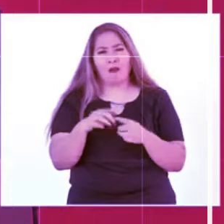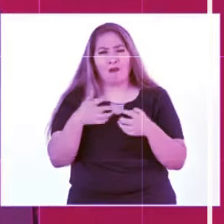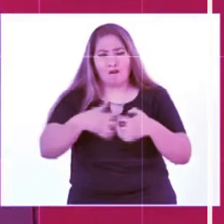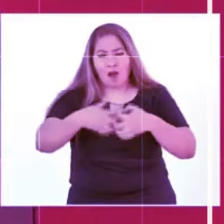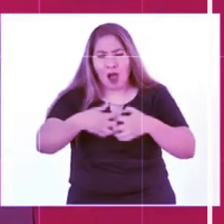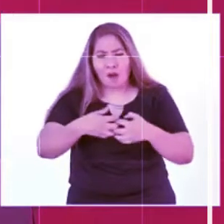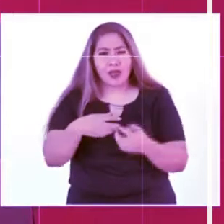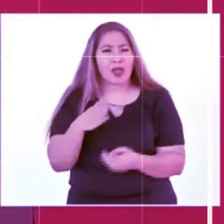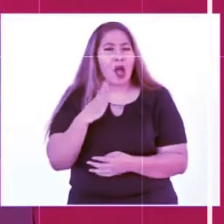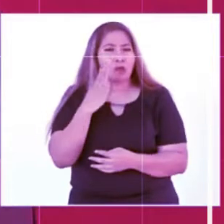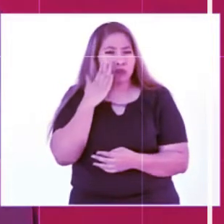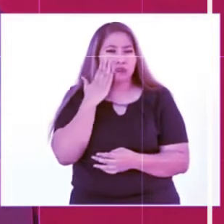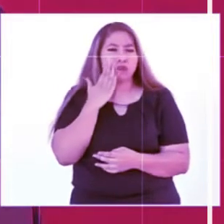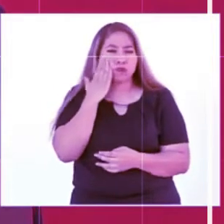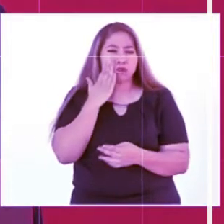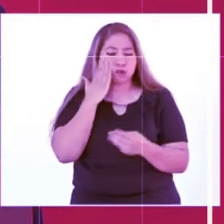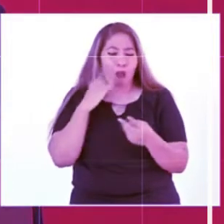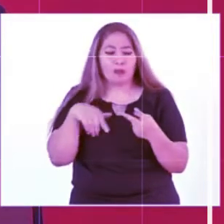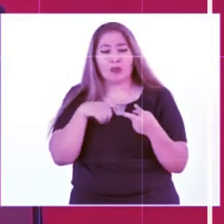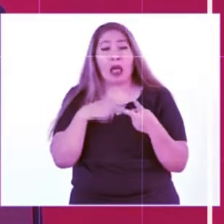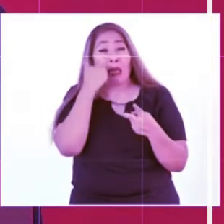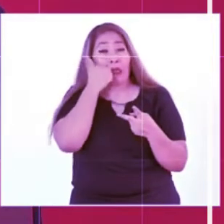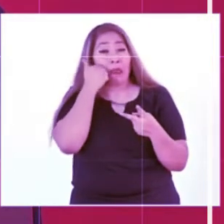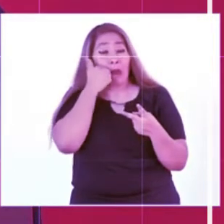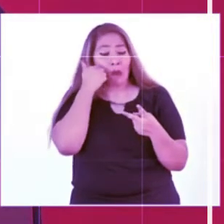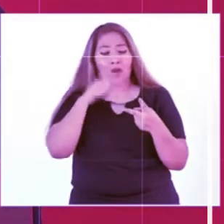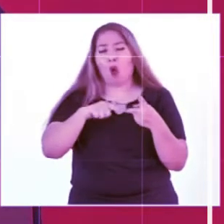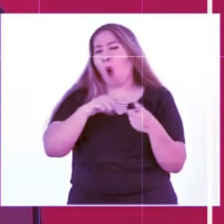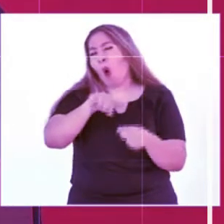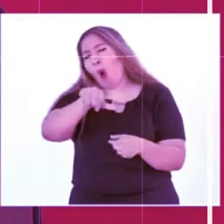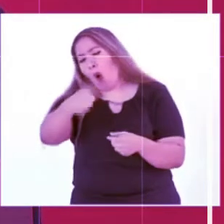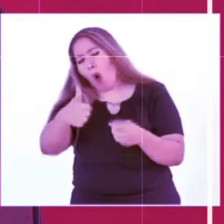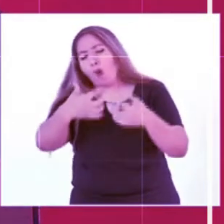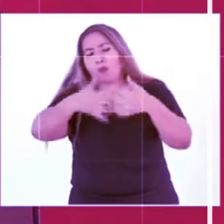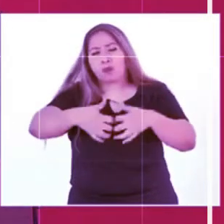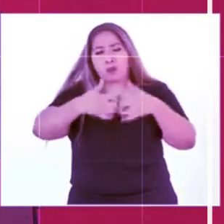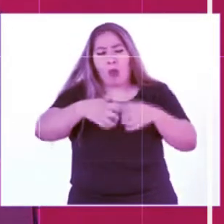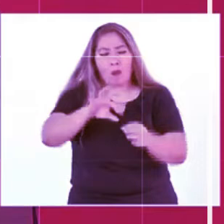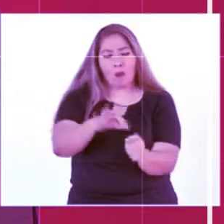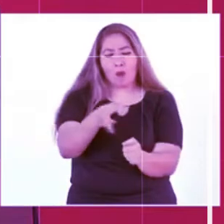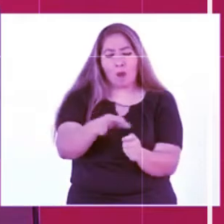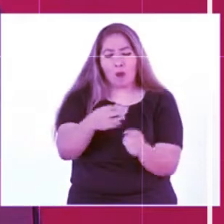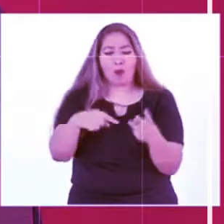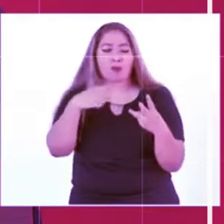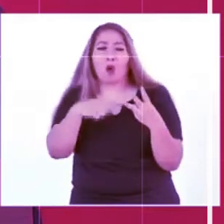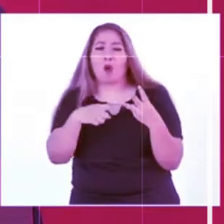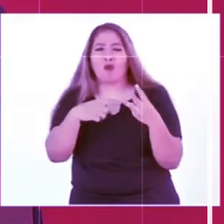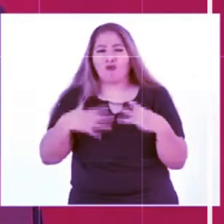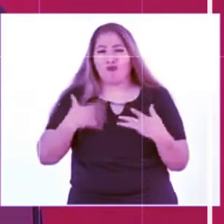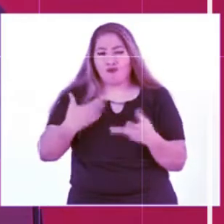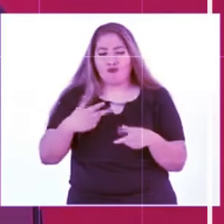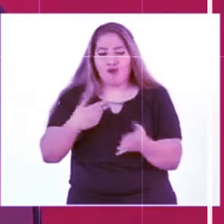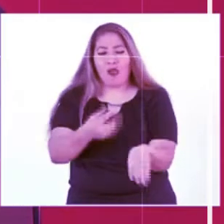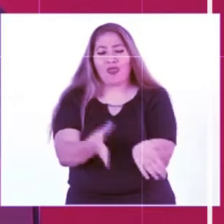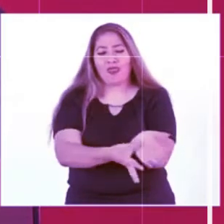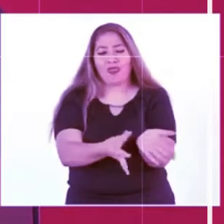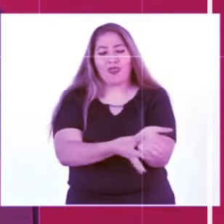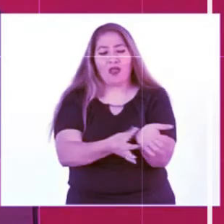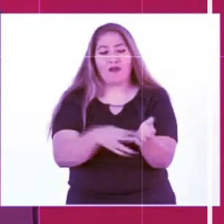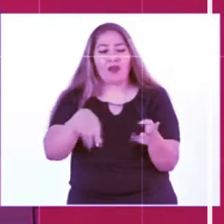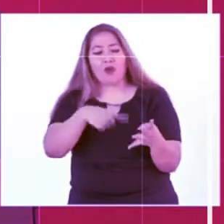de jabón, otra de hilados y tejidos, una fundidora, una cervecera,